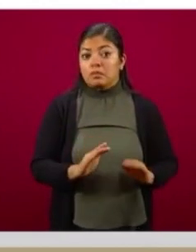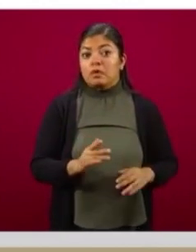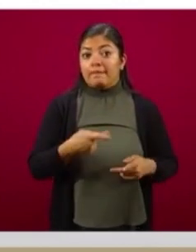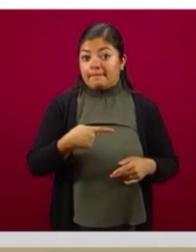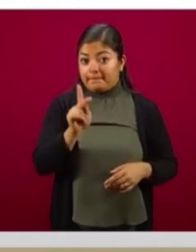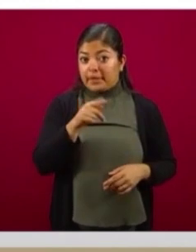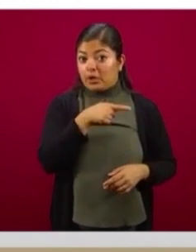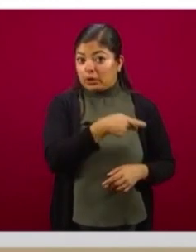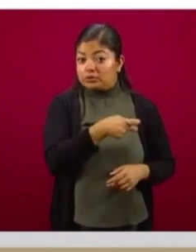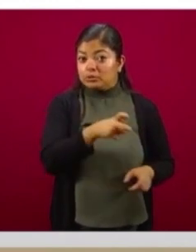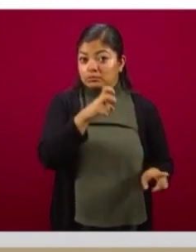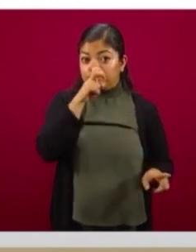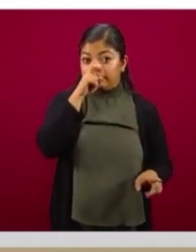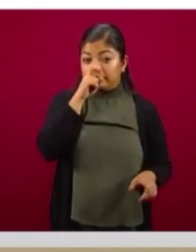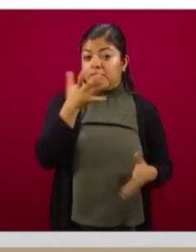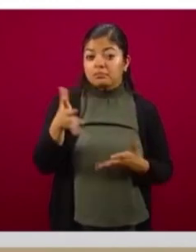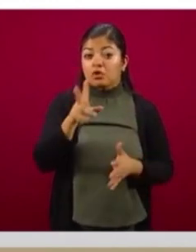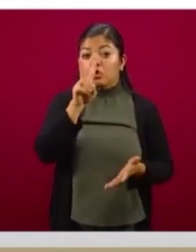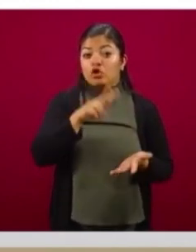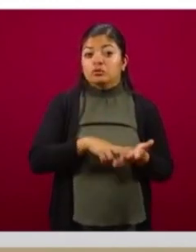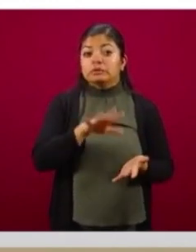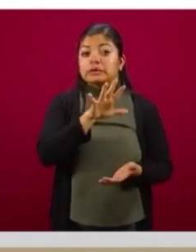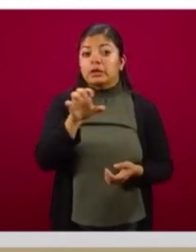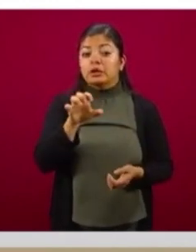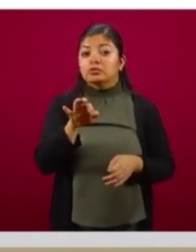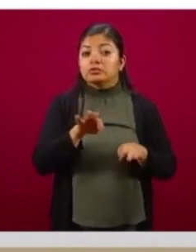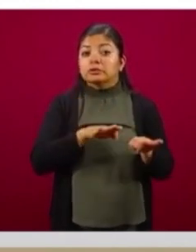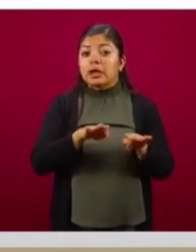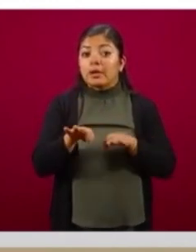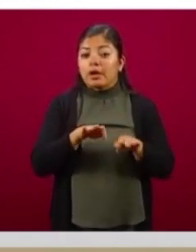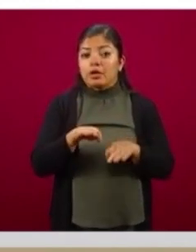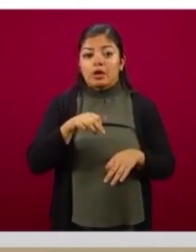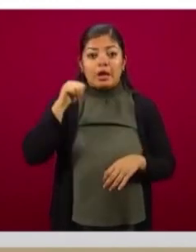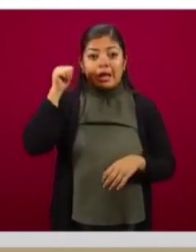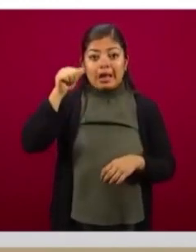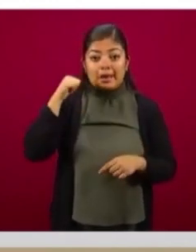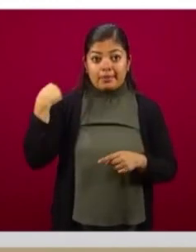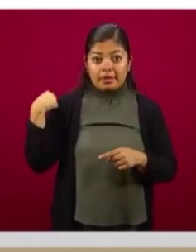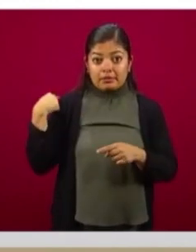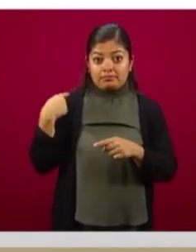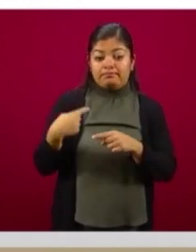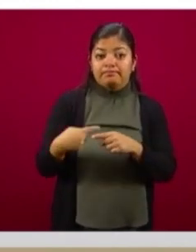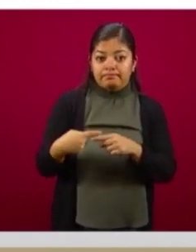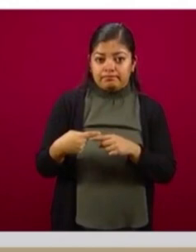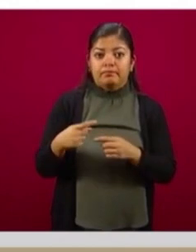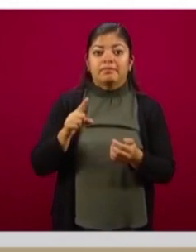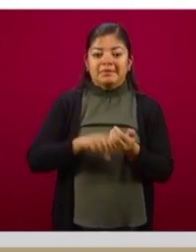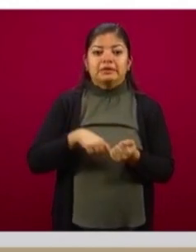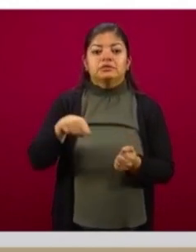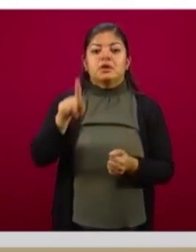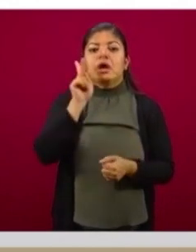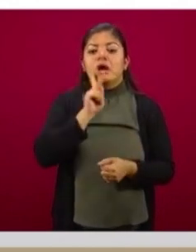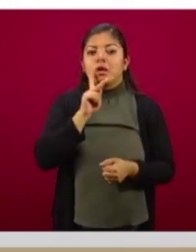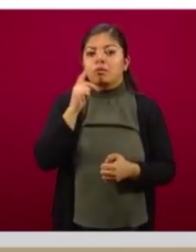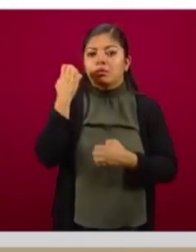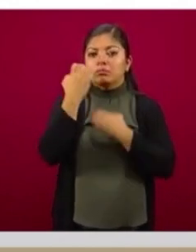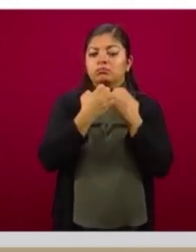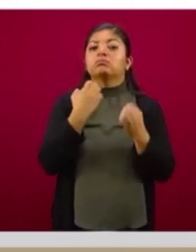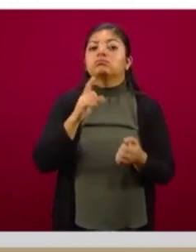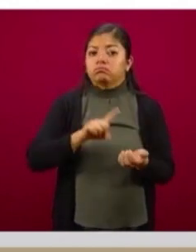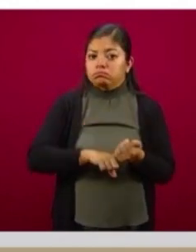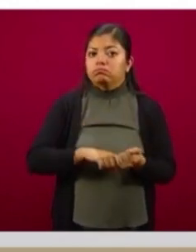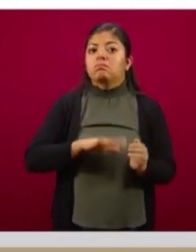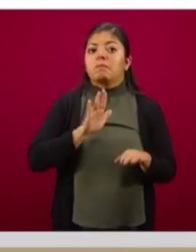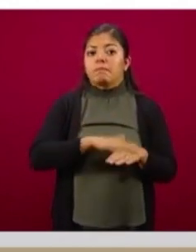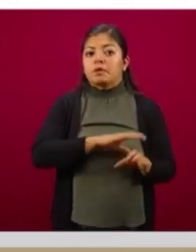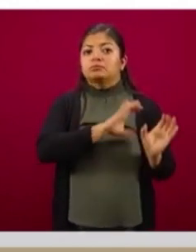llegó a tener cerca de 2500 trabajadoras de abril a la fecha este programa piloto ha incorporado a 22